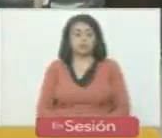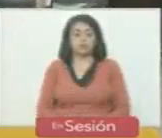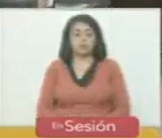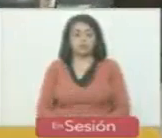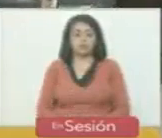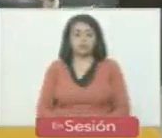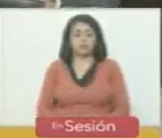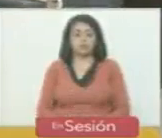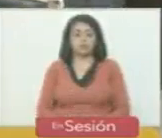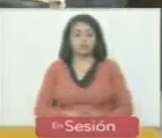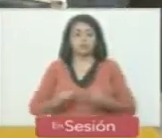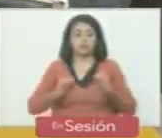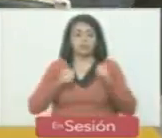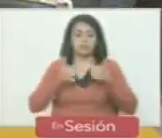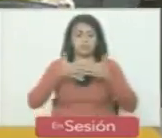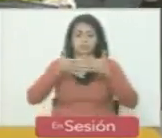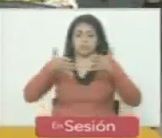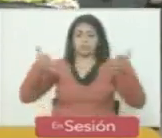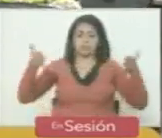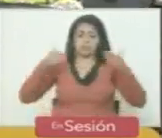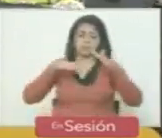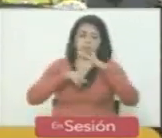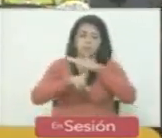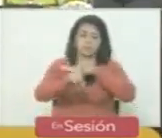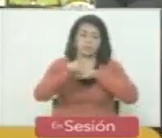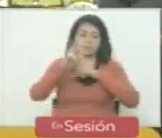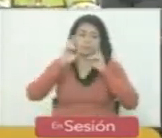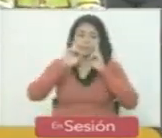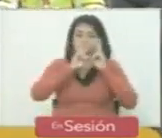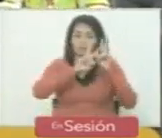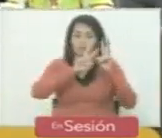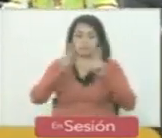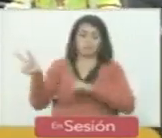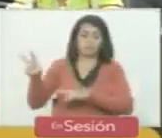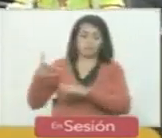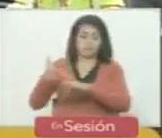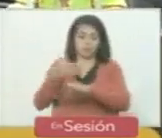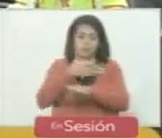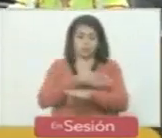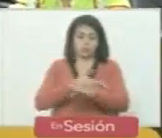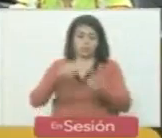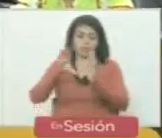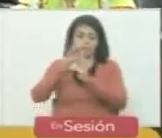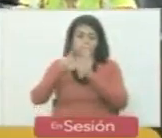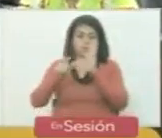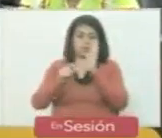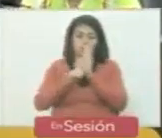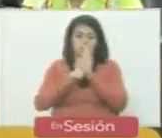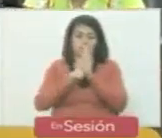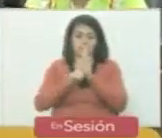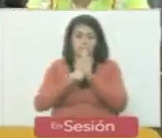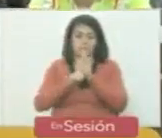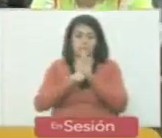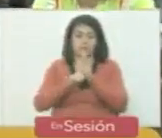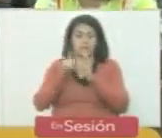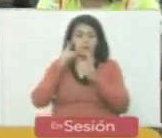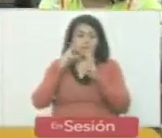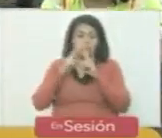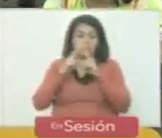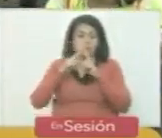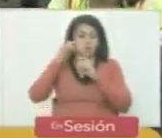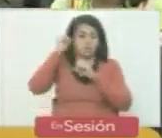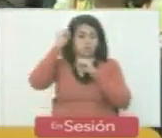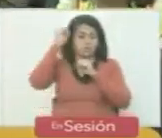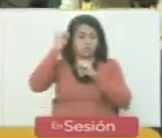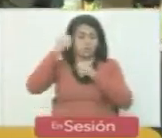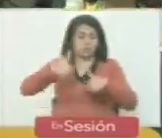Entramos por la puerta grande, aparecemos en el preámbulo de la constitución. Se reconoce el